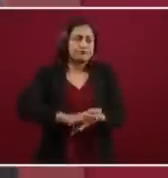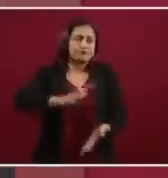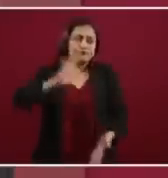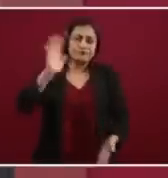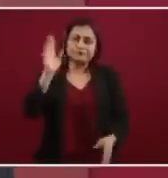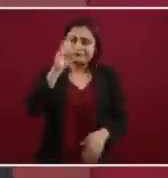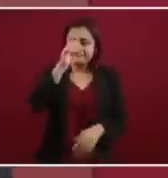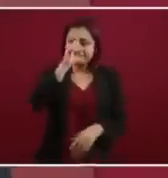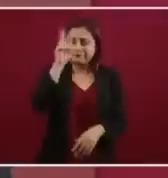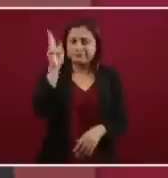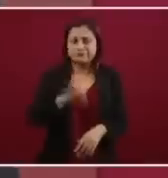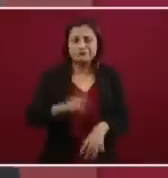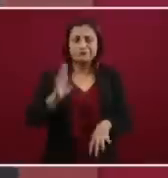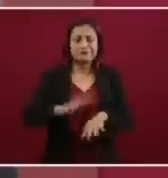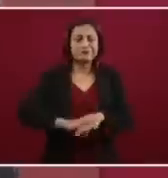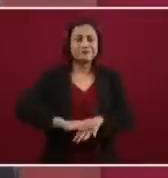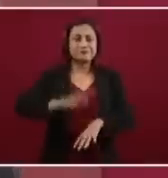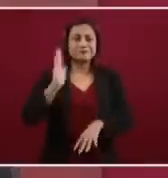desde que se mide